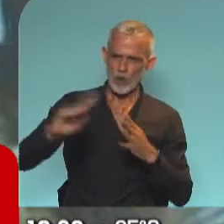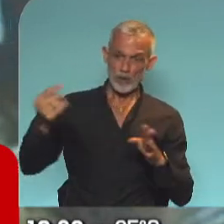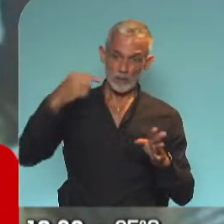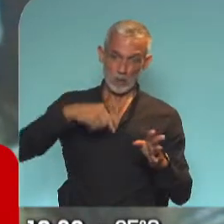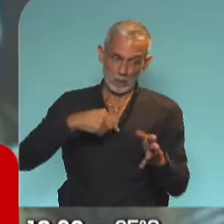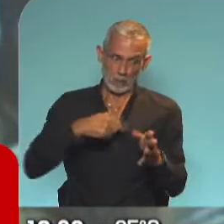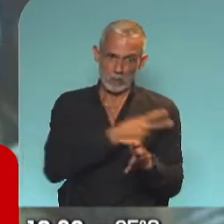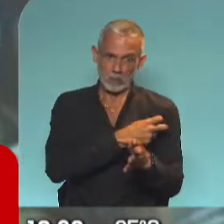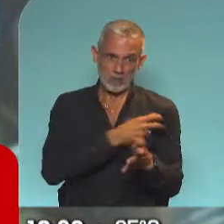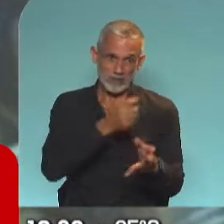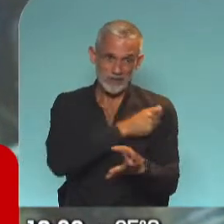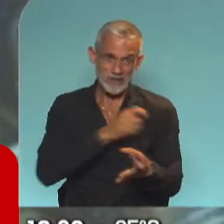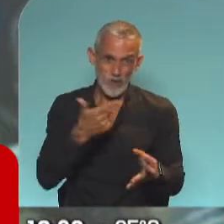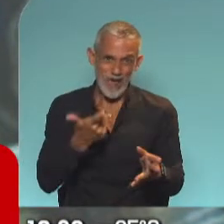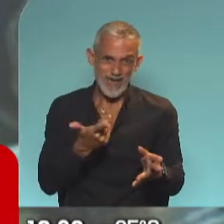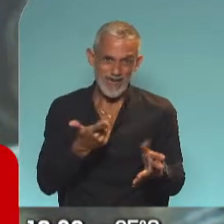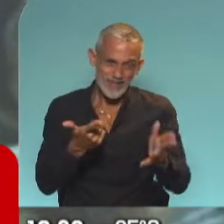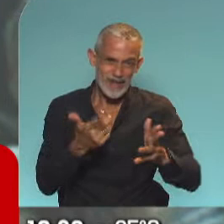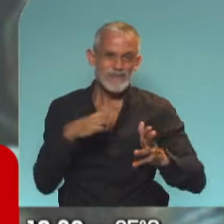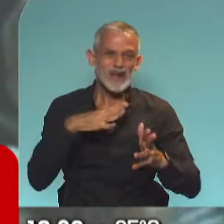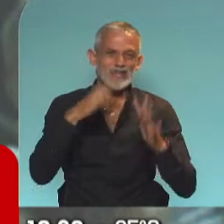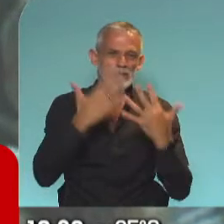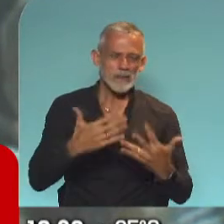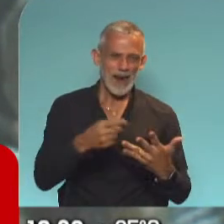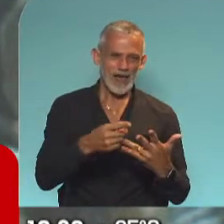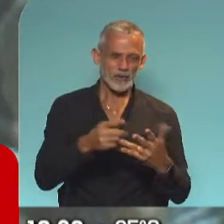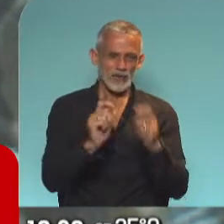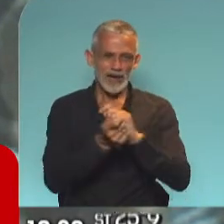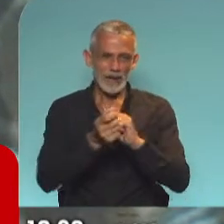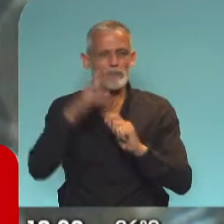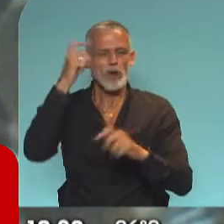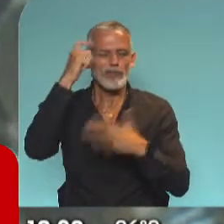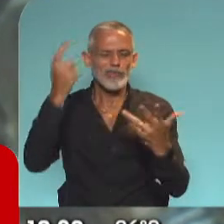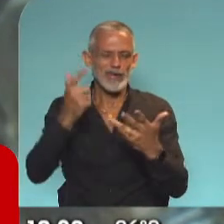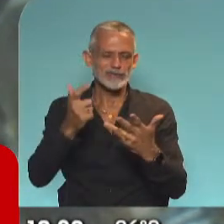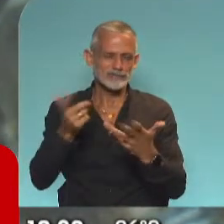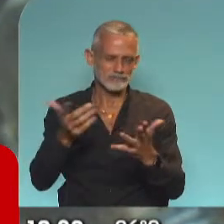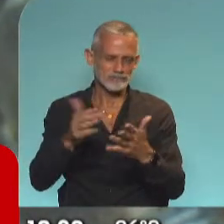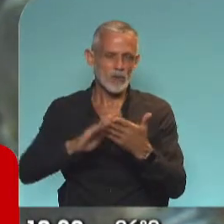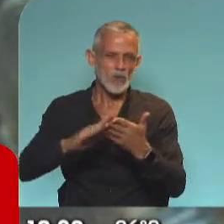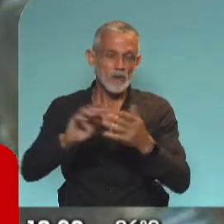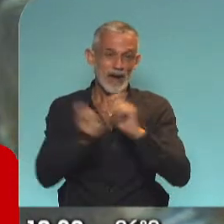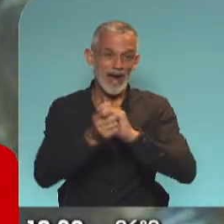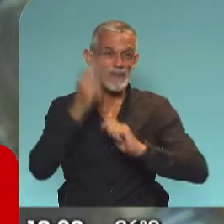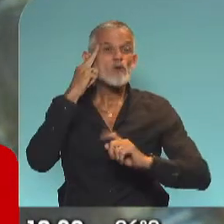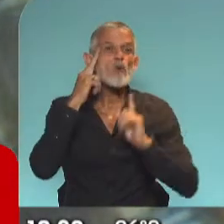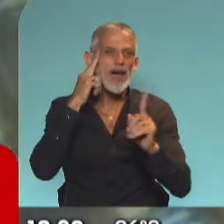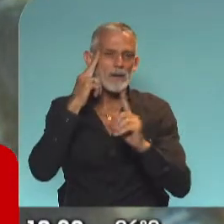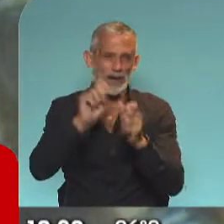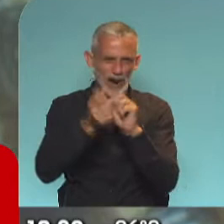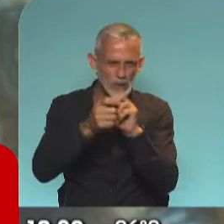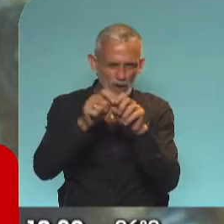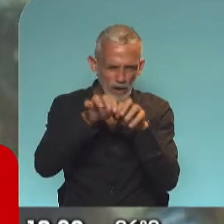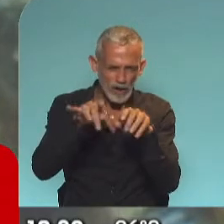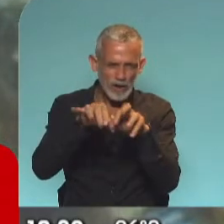usted no tiene defensa contra esos jugadores. Bueno, tiene, supóngase que le cambia a 10, como cambió ahora, que cambió, lleva cambiada a 9. Que